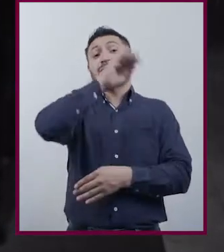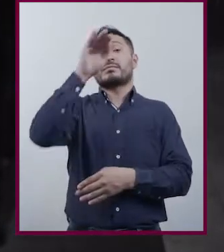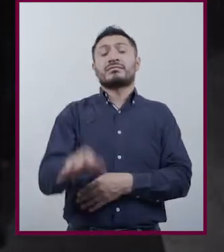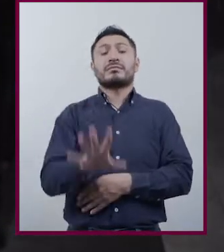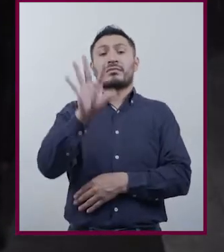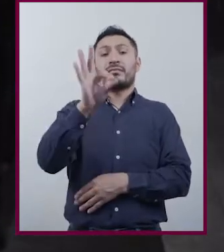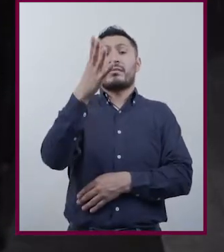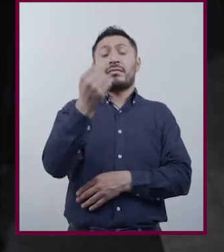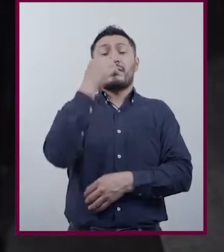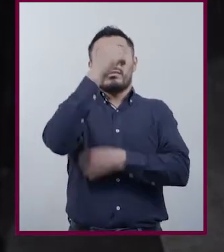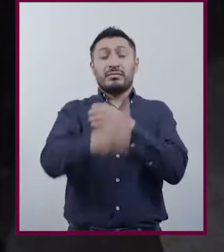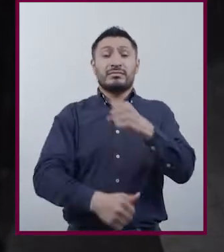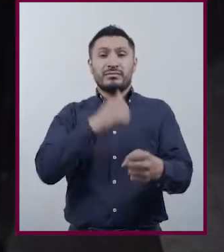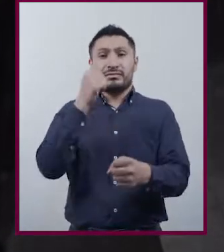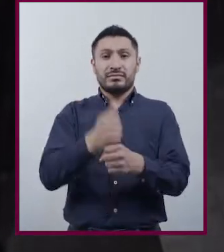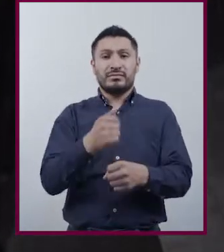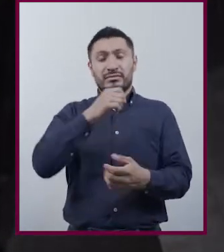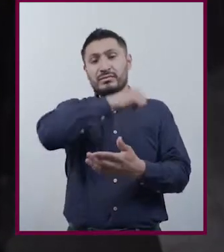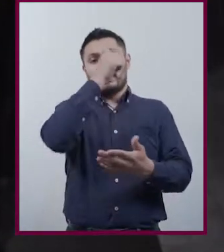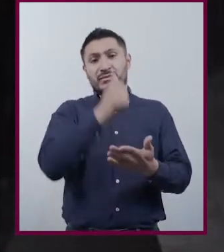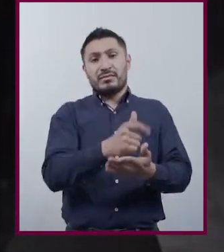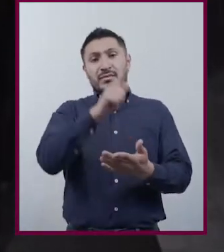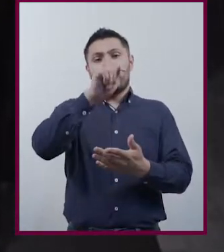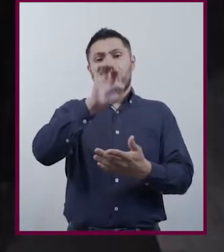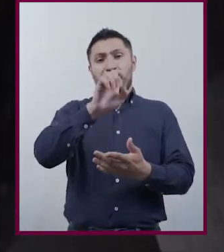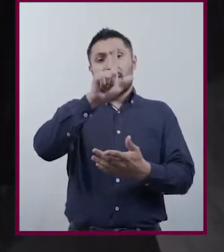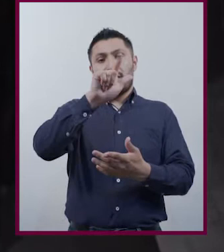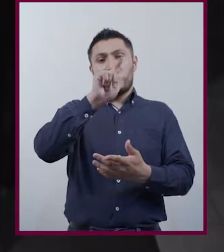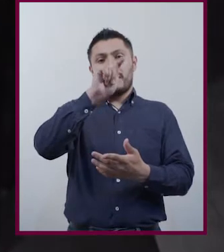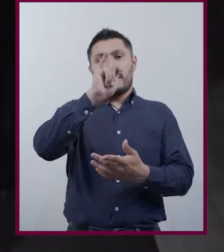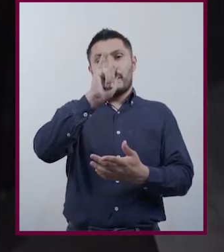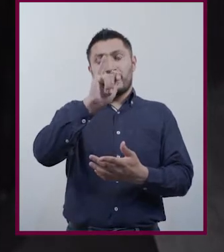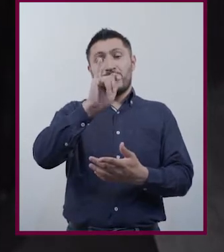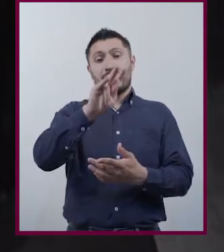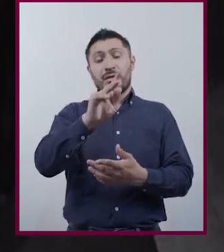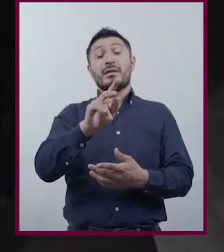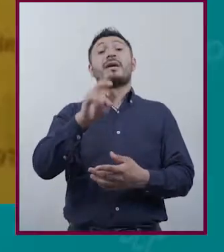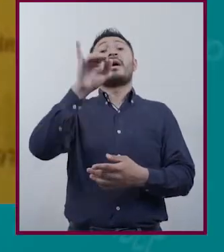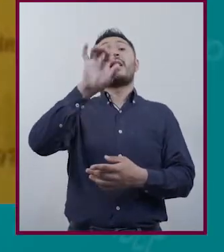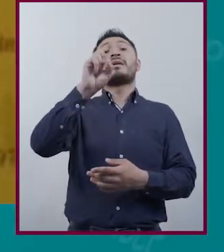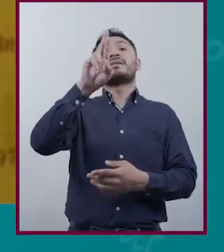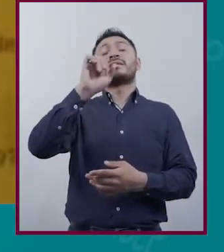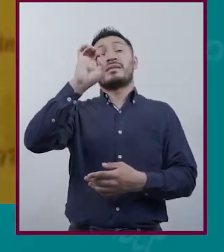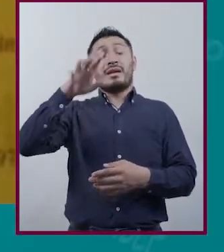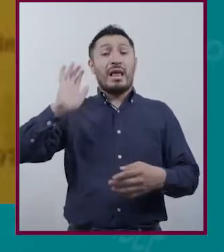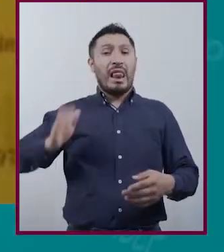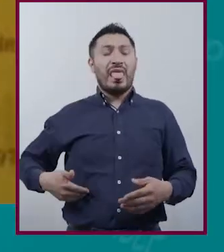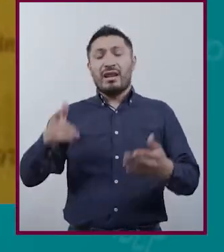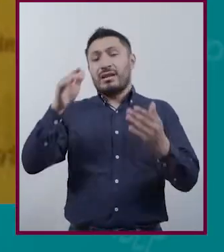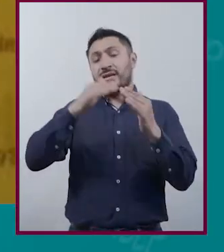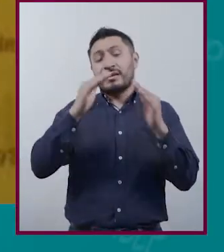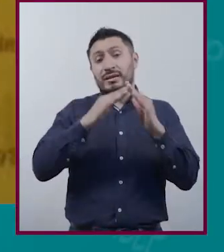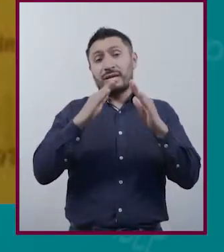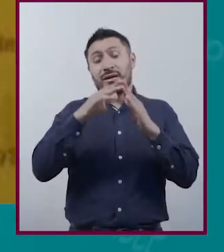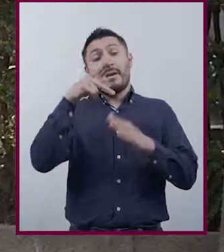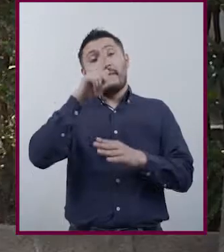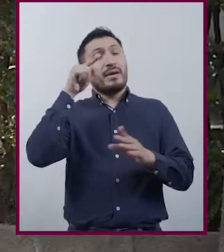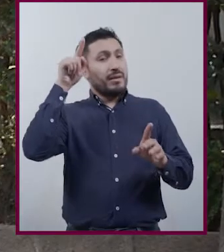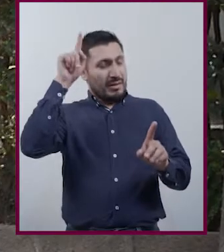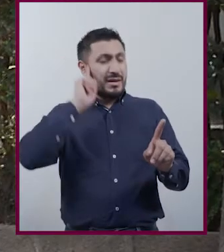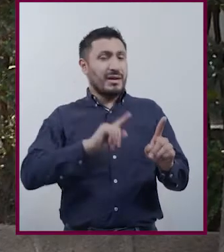los 49 años en la ciudad de Tel Aviv, Israel, a causa de un accidente doméstico. Pero como ella escribió en un par de